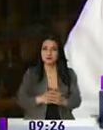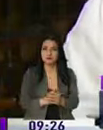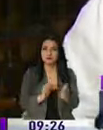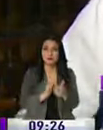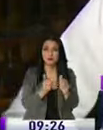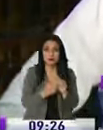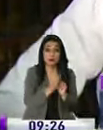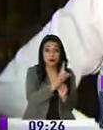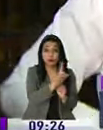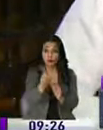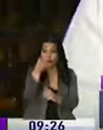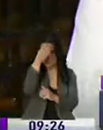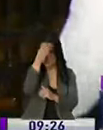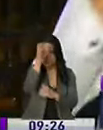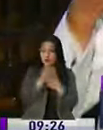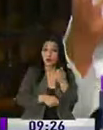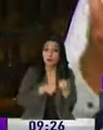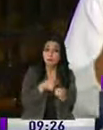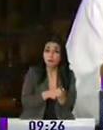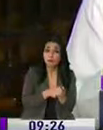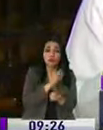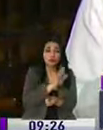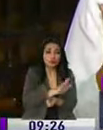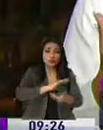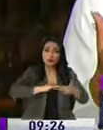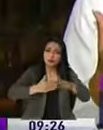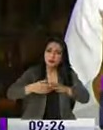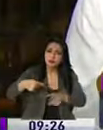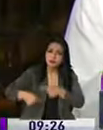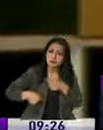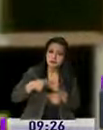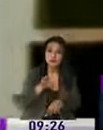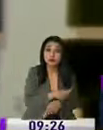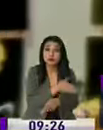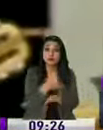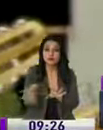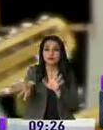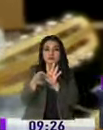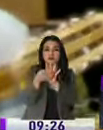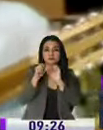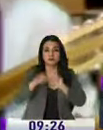de las culturas aporte con la preciosura de su tradición musical.